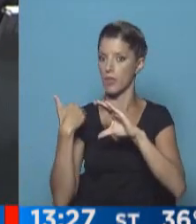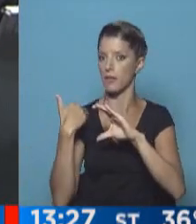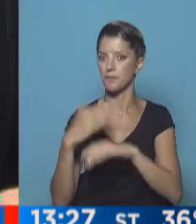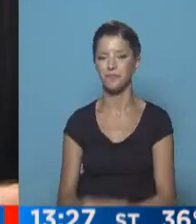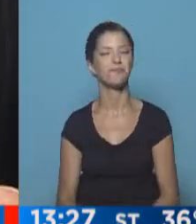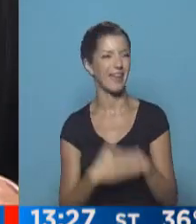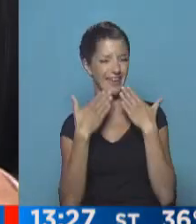gracias